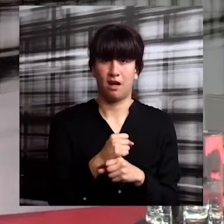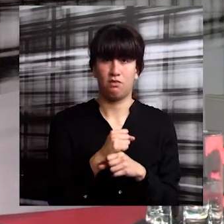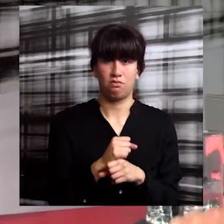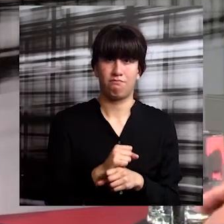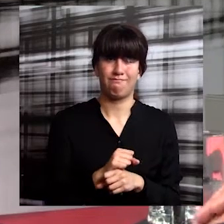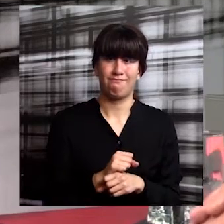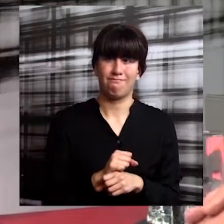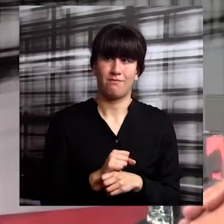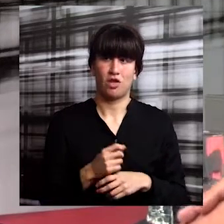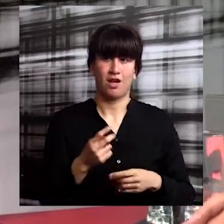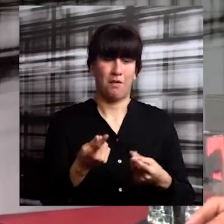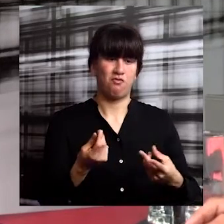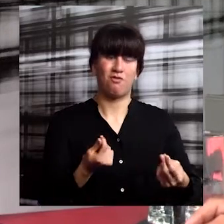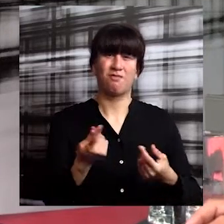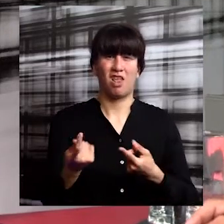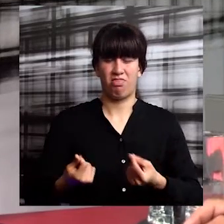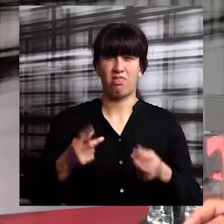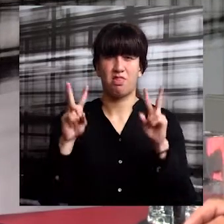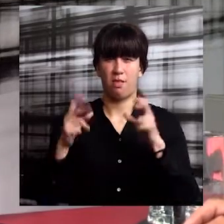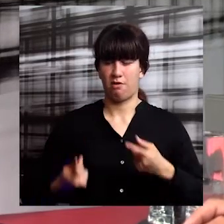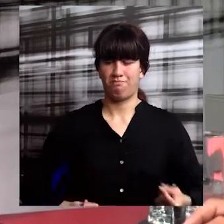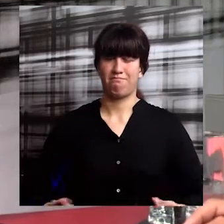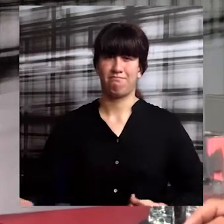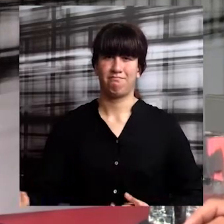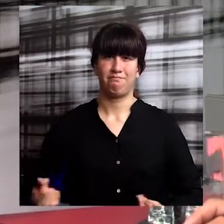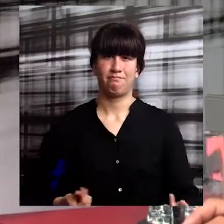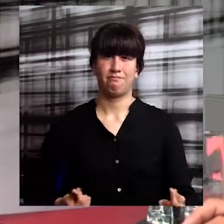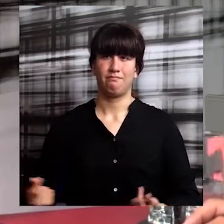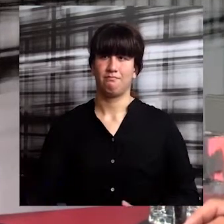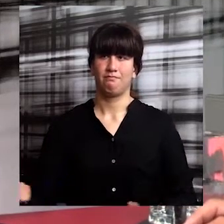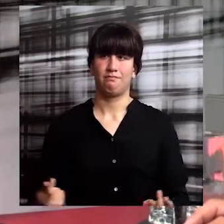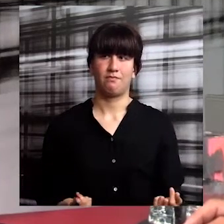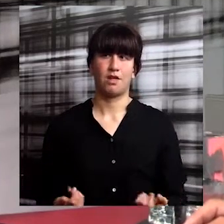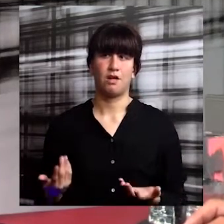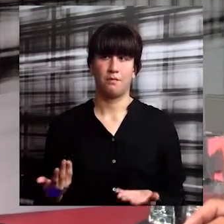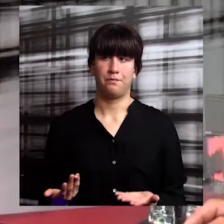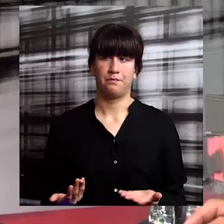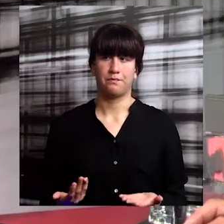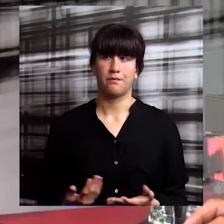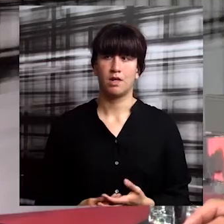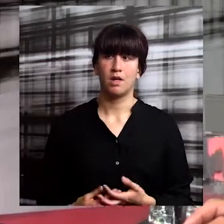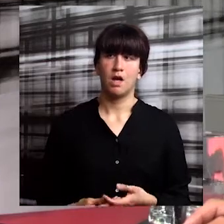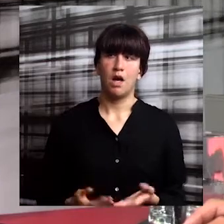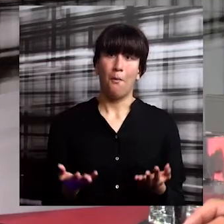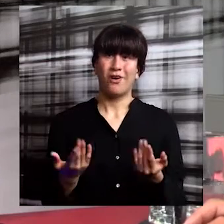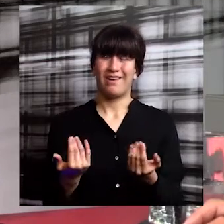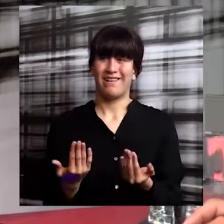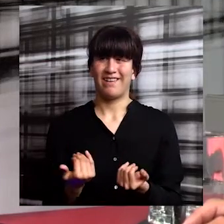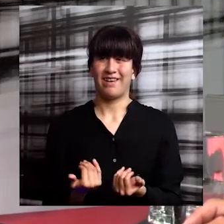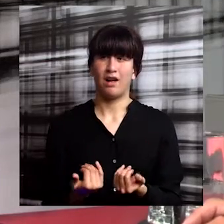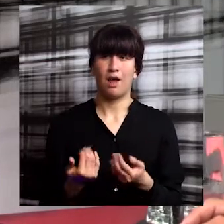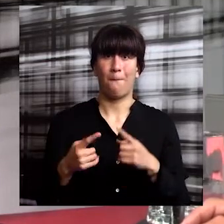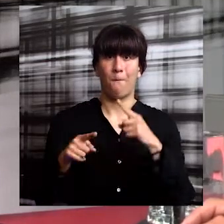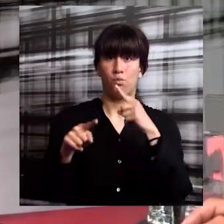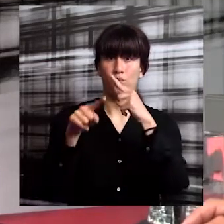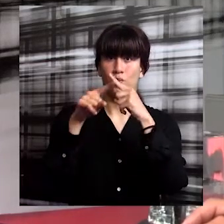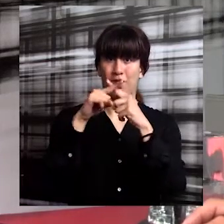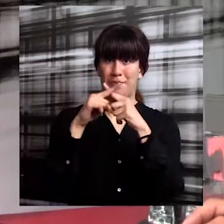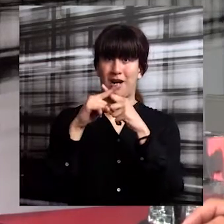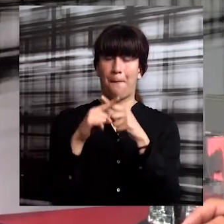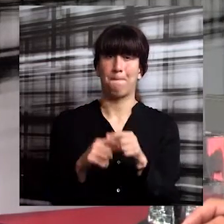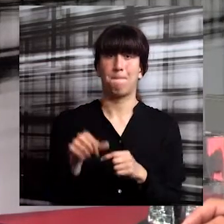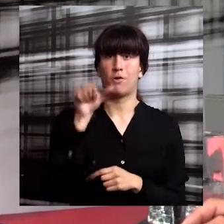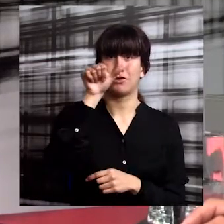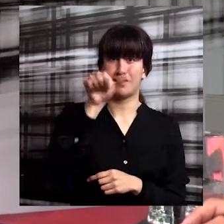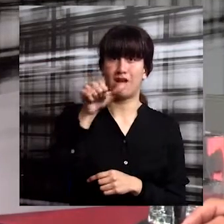licitación pública tiene que haber una demanda. Hoy día las condiciones requieren por lo menos multiplicar por 6 u 8 la demanda para